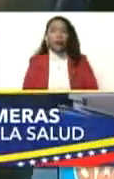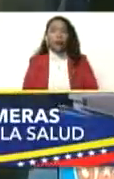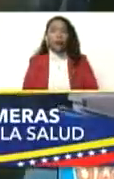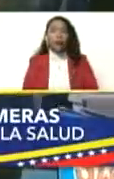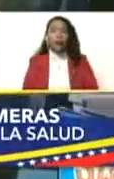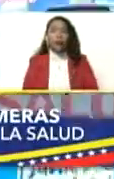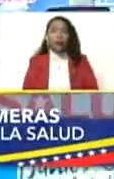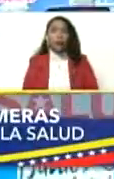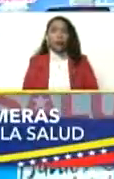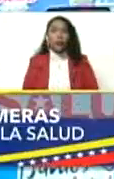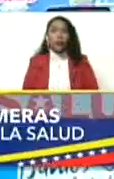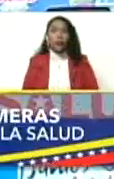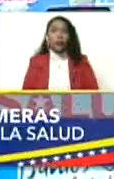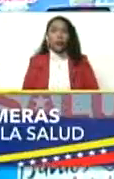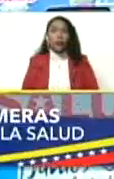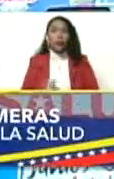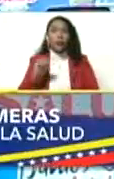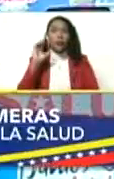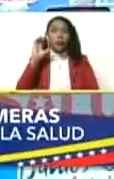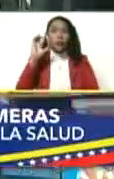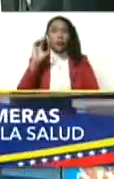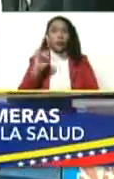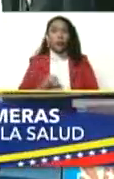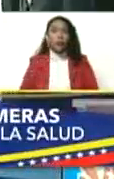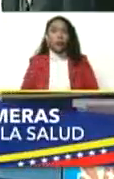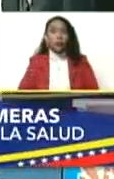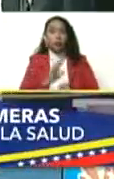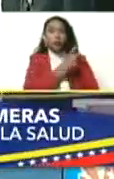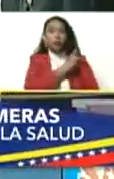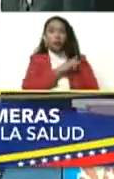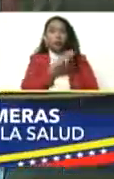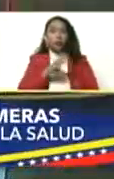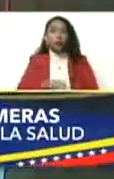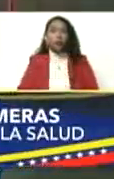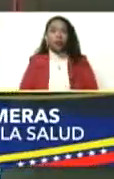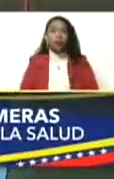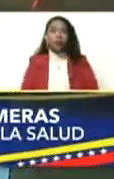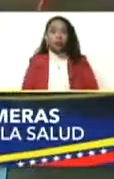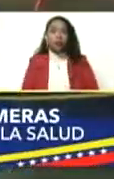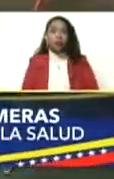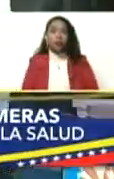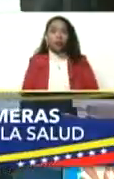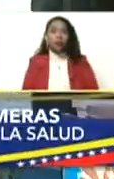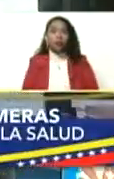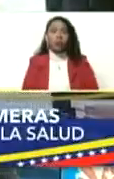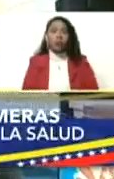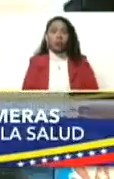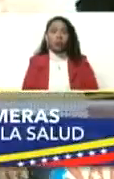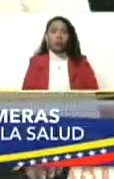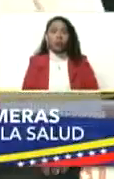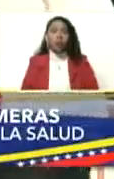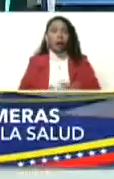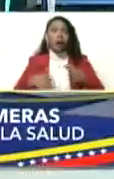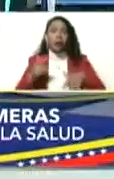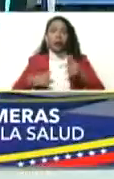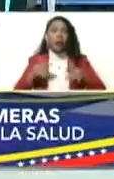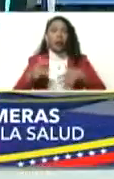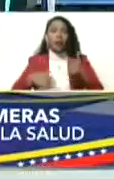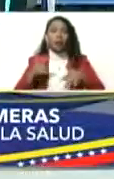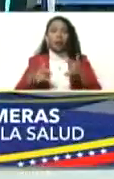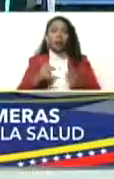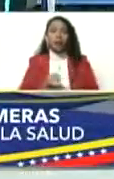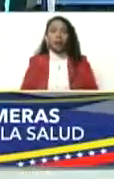el país. Han sido las premisas del jefe de Estado, que en este momento lidera el acto de graduación de médicos.